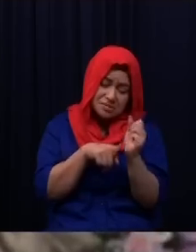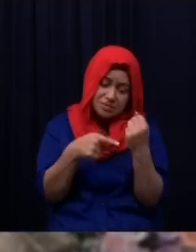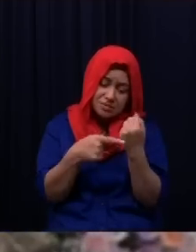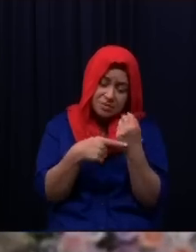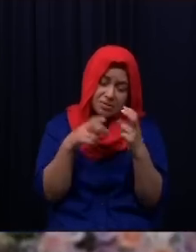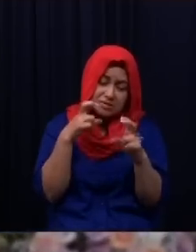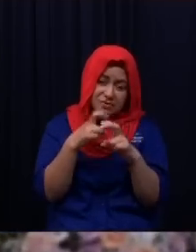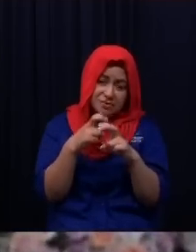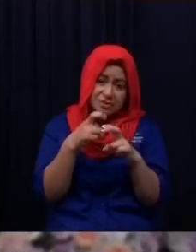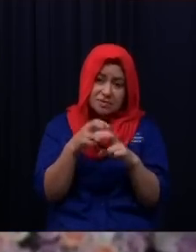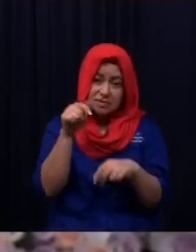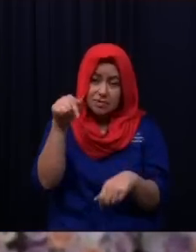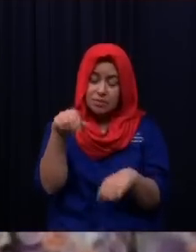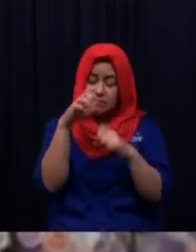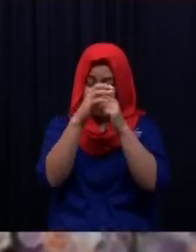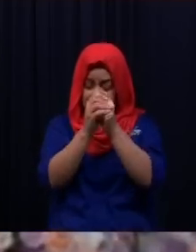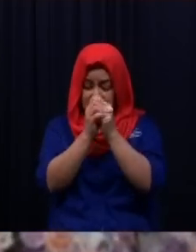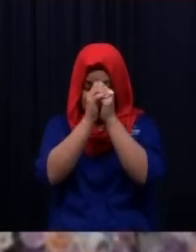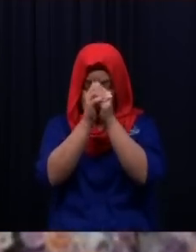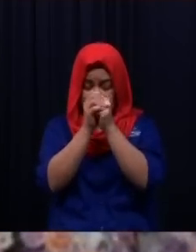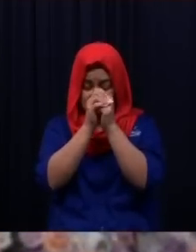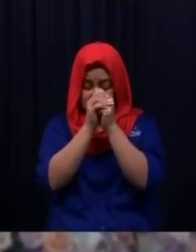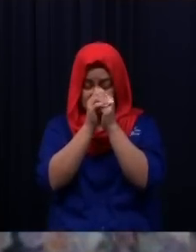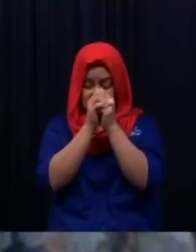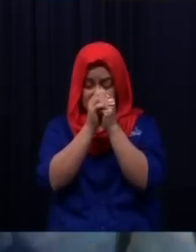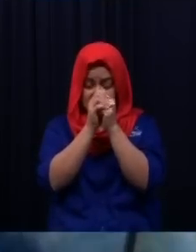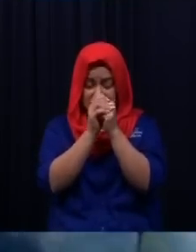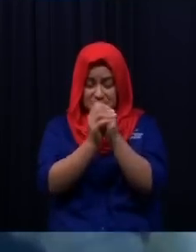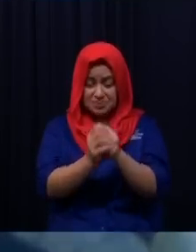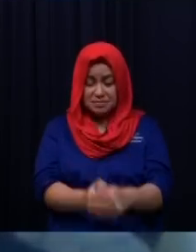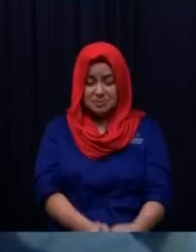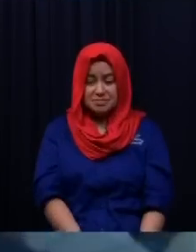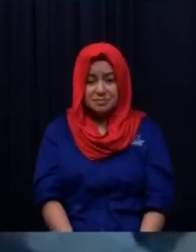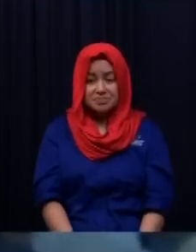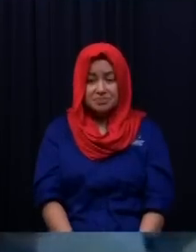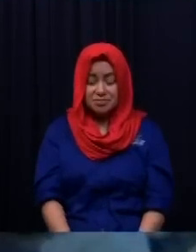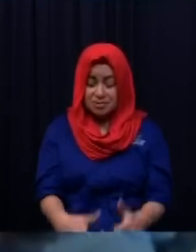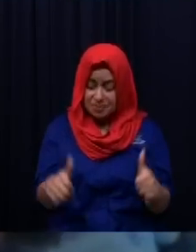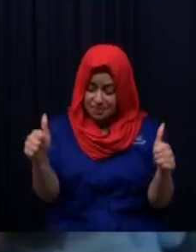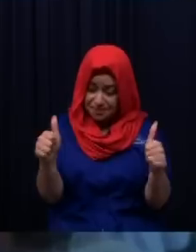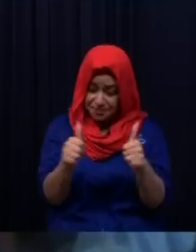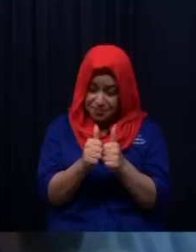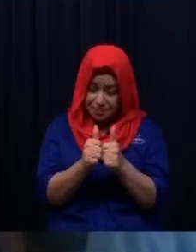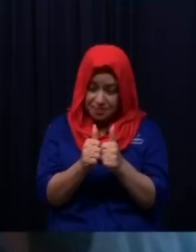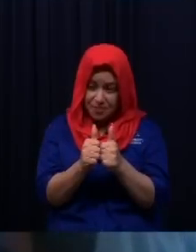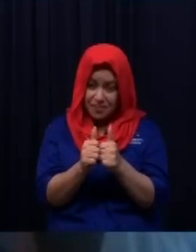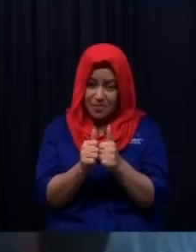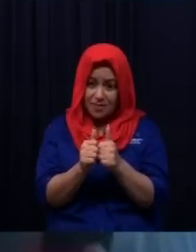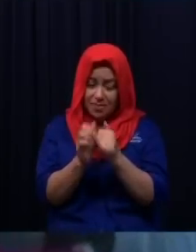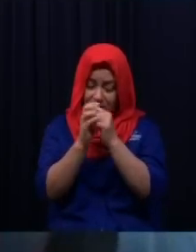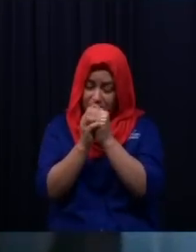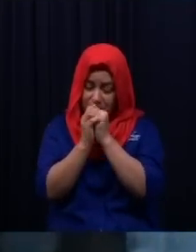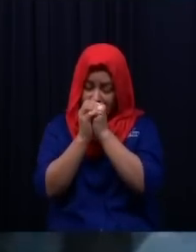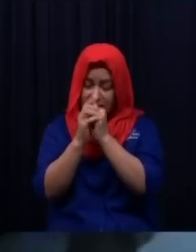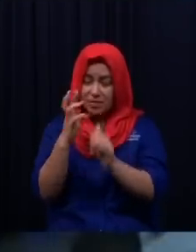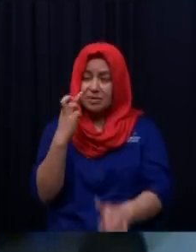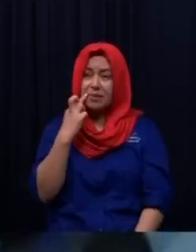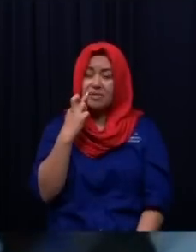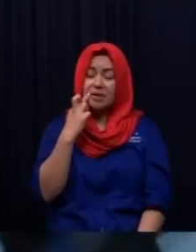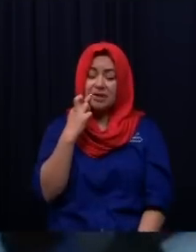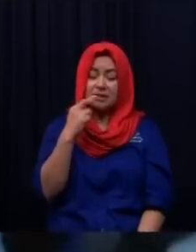hermano, por estas peticiones. Acompáñame a orar en esta mañana. Padre, en el nombre de